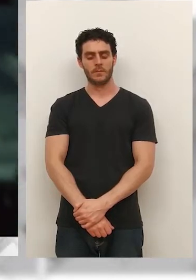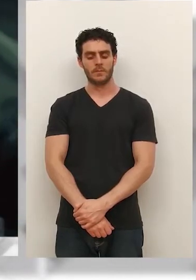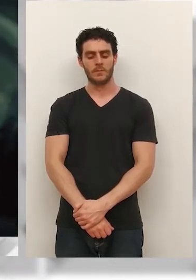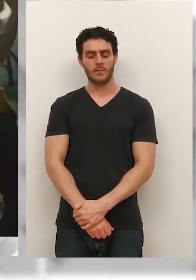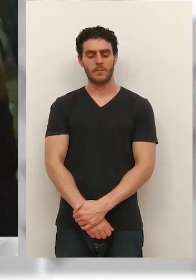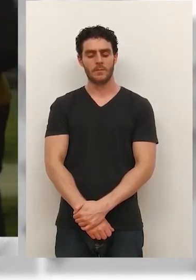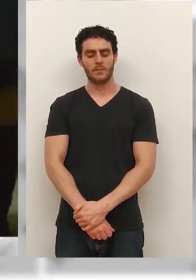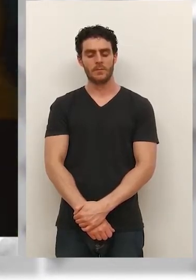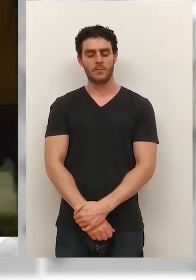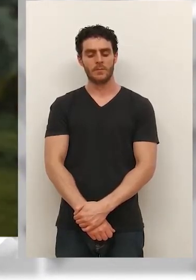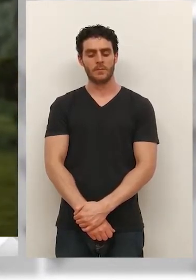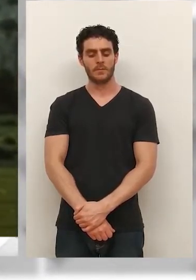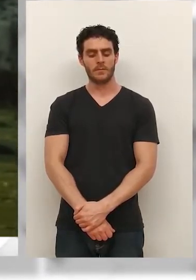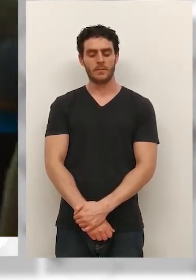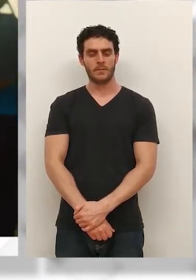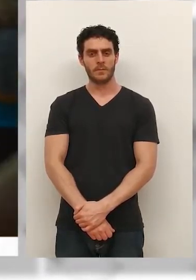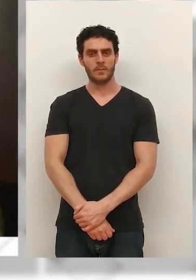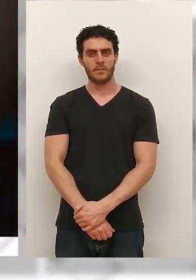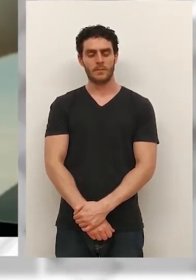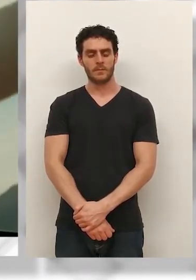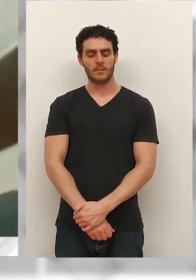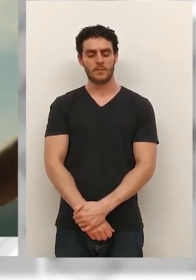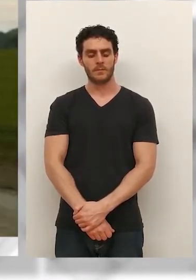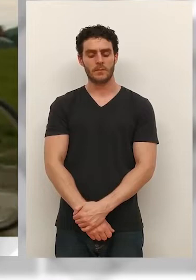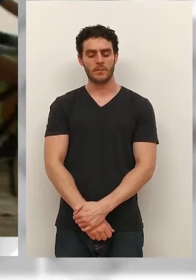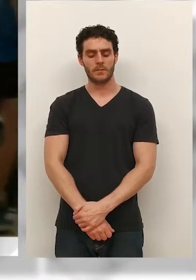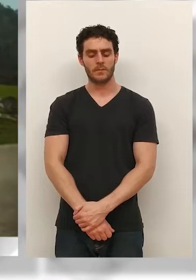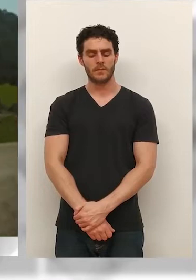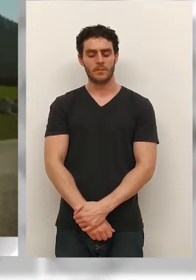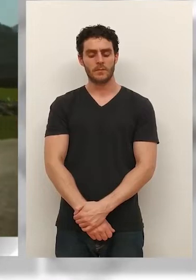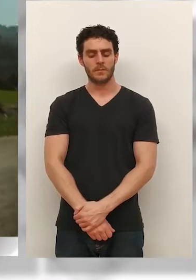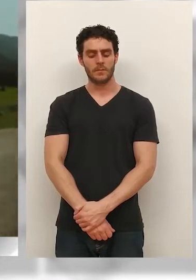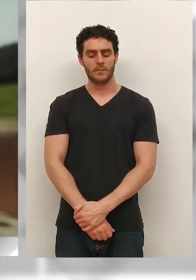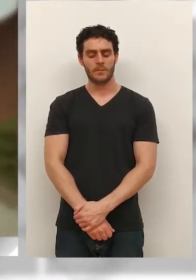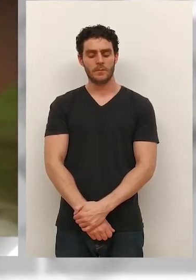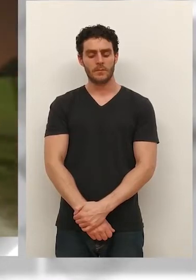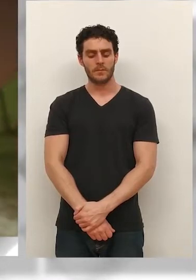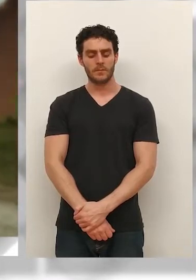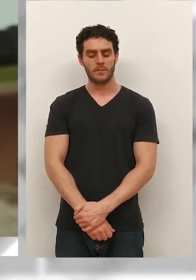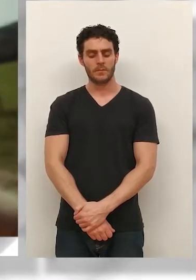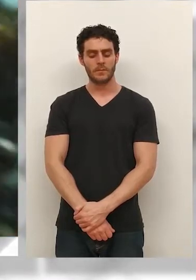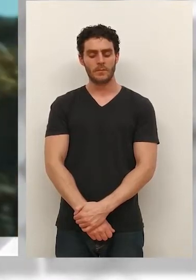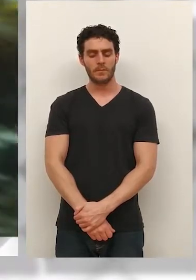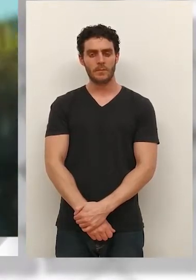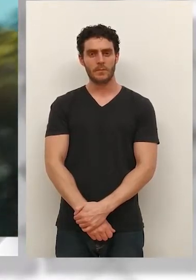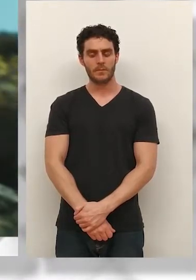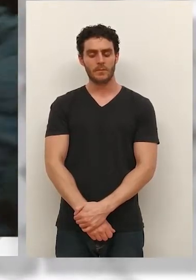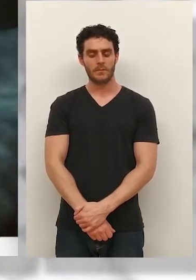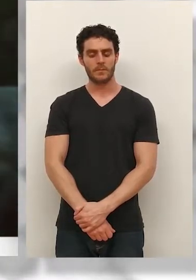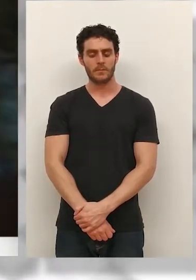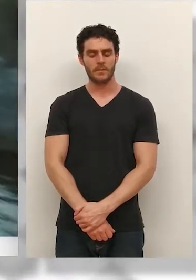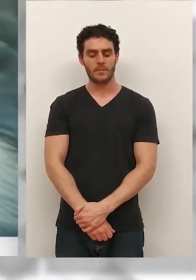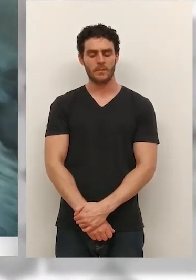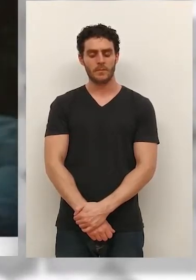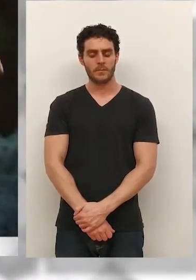Entró el sol por la ventana y me dio en la cara, haciendo que me despertara. Soñaba que flotaba en tu vientre, mamá, que volvía a nacer,